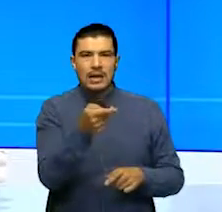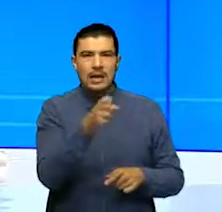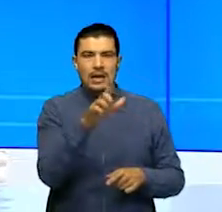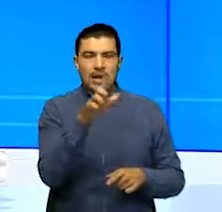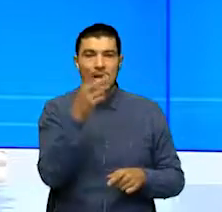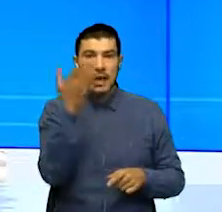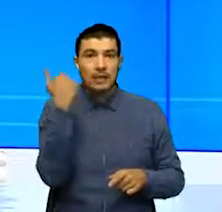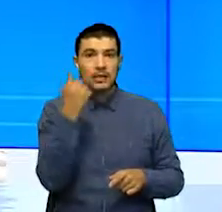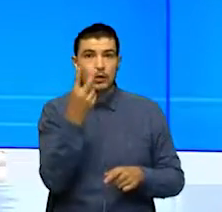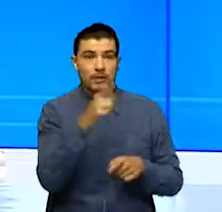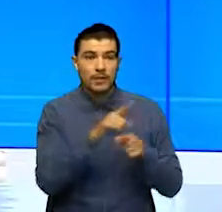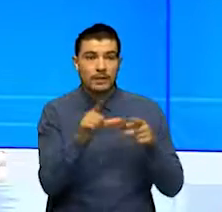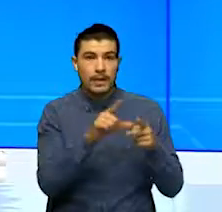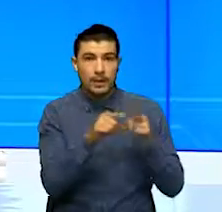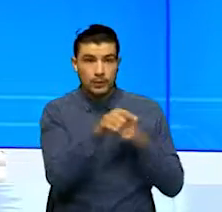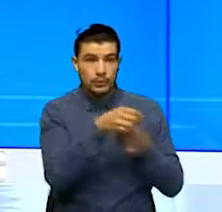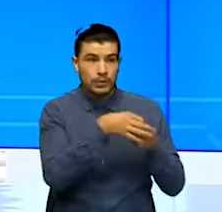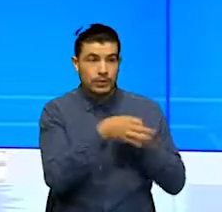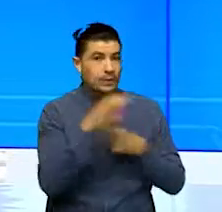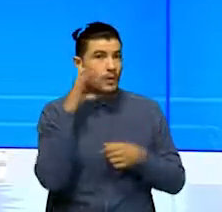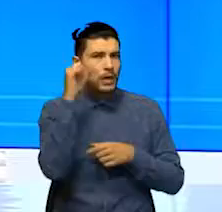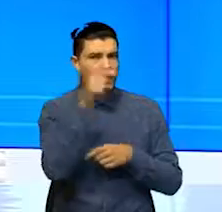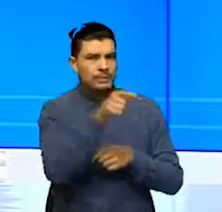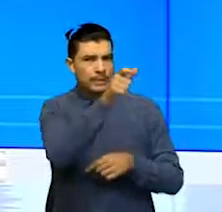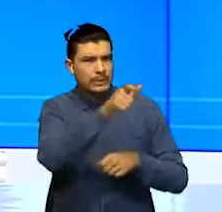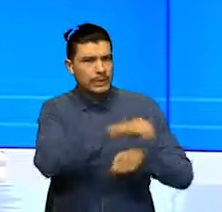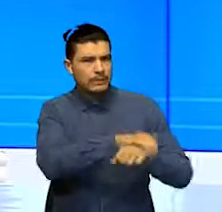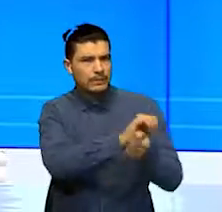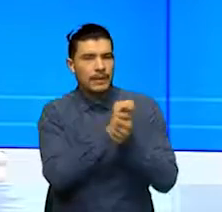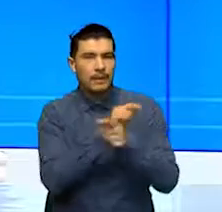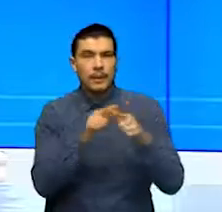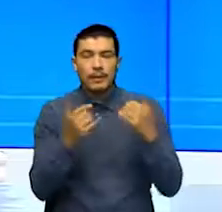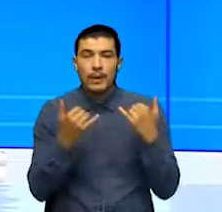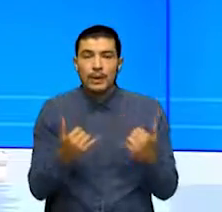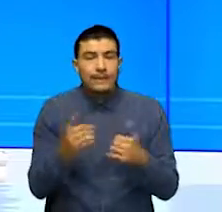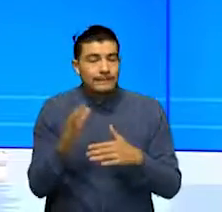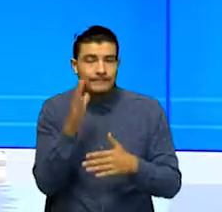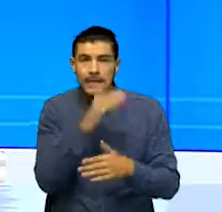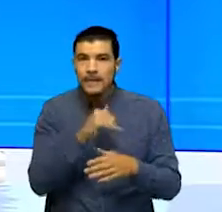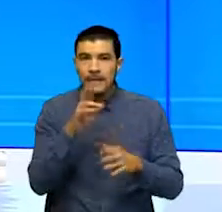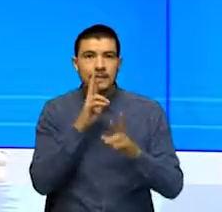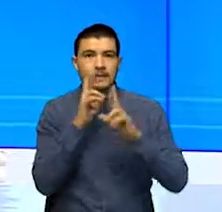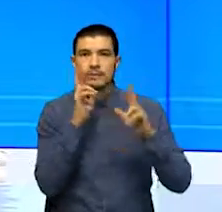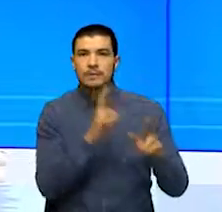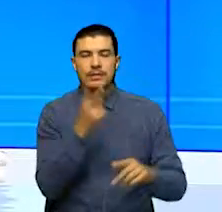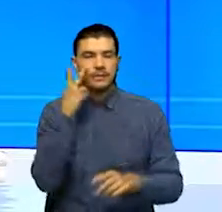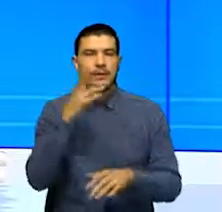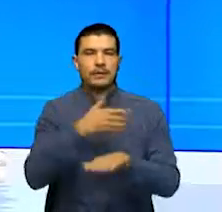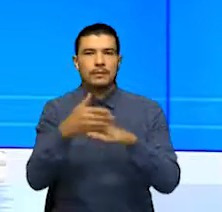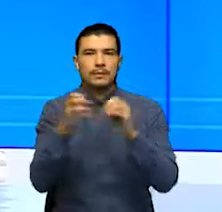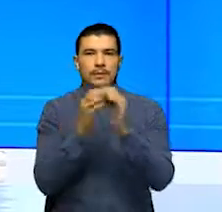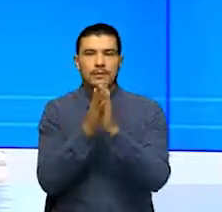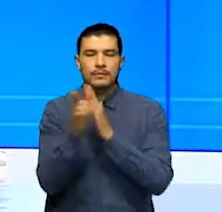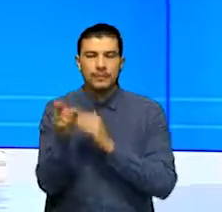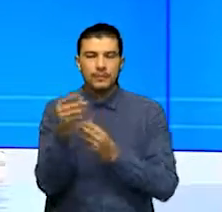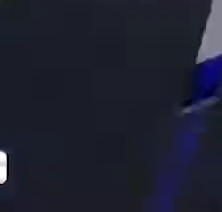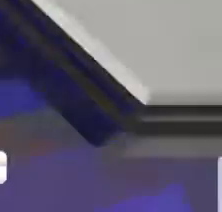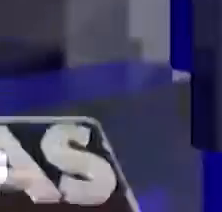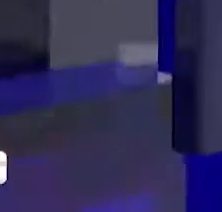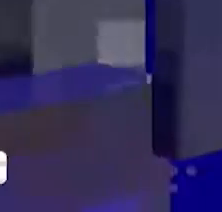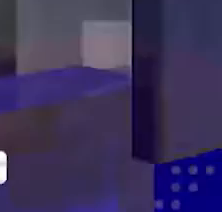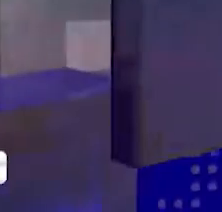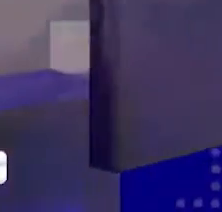señalado que avanzan en las investigaciones para lograr la libertad del comerciante detalles de esta situación con raúl rolando castro muy buenas